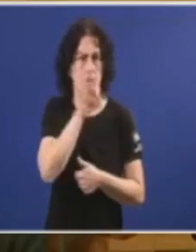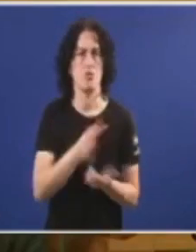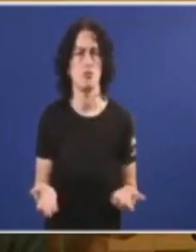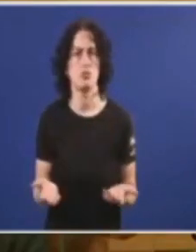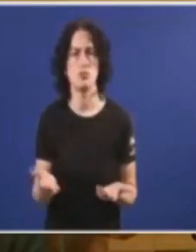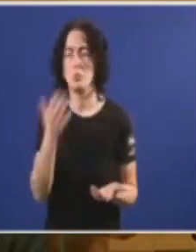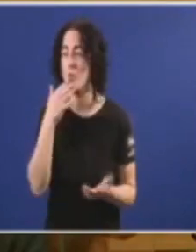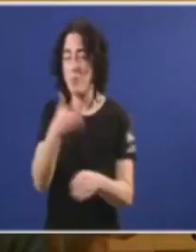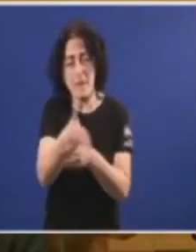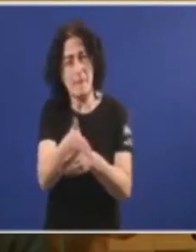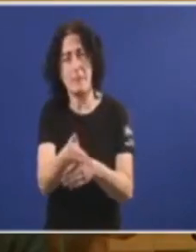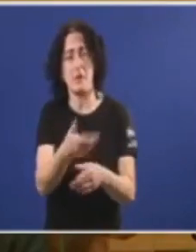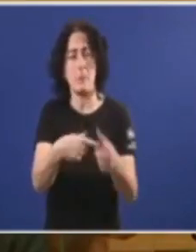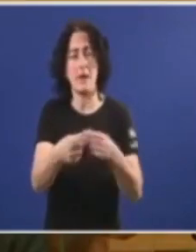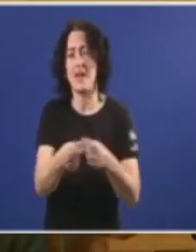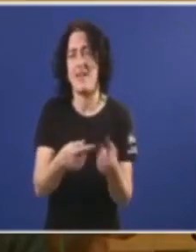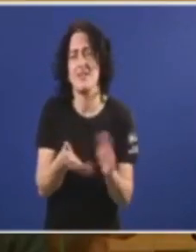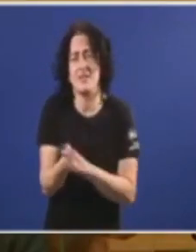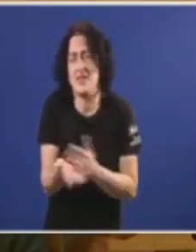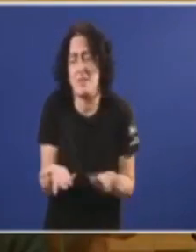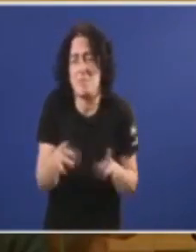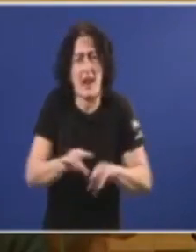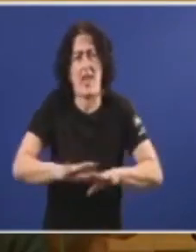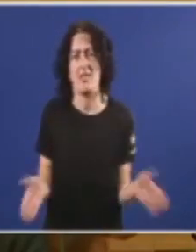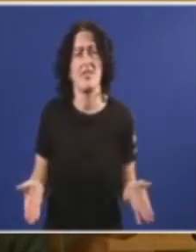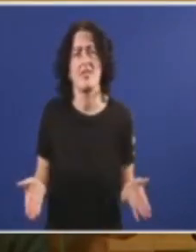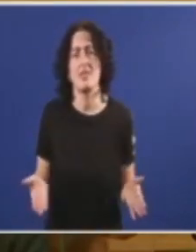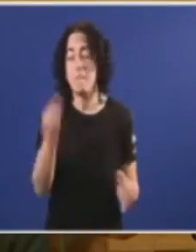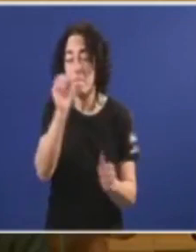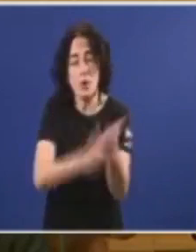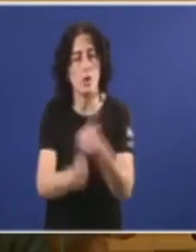seus erros, pero que eso non lle sirve de nada a este país. Poñamos